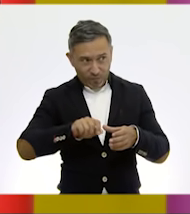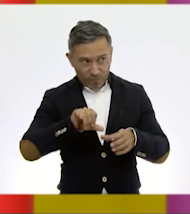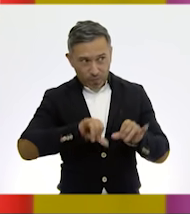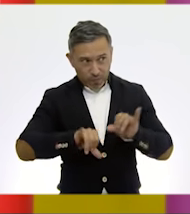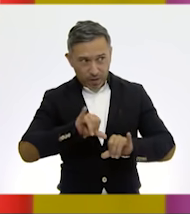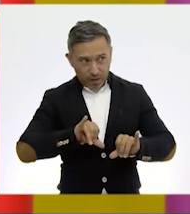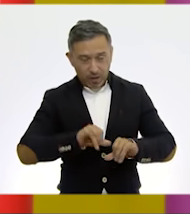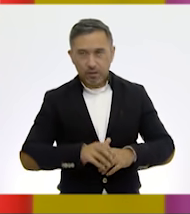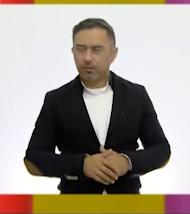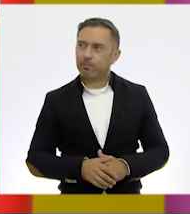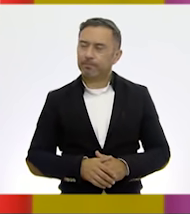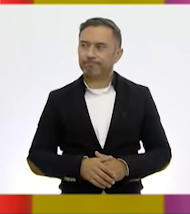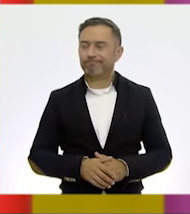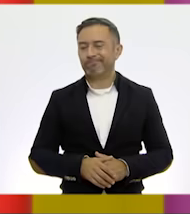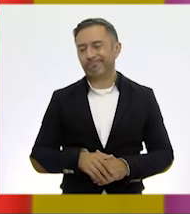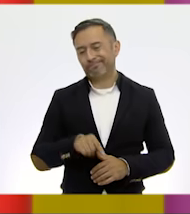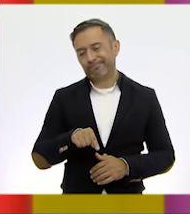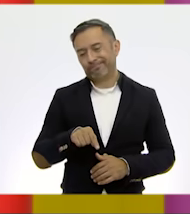Alimento.